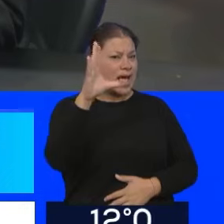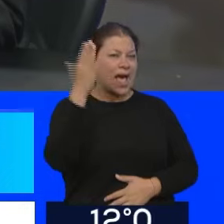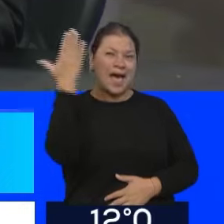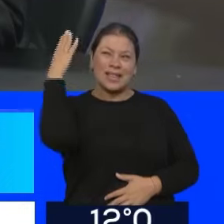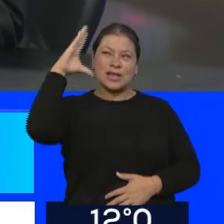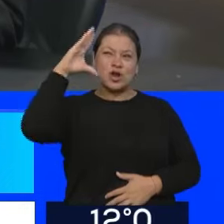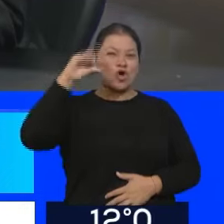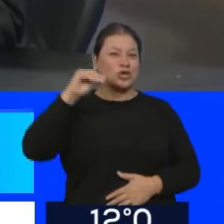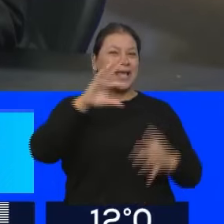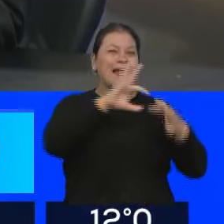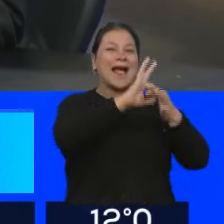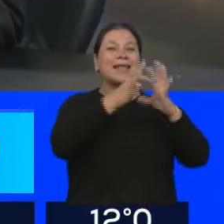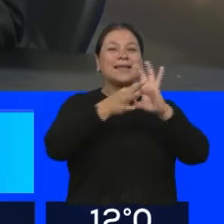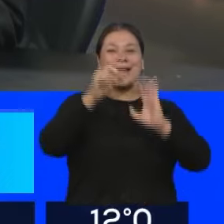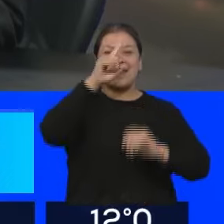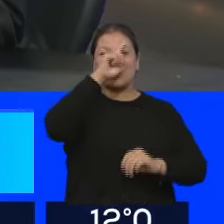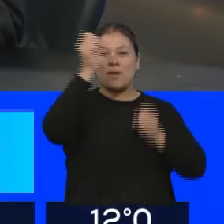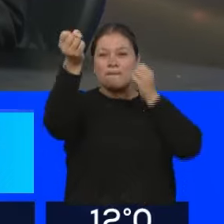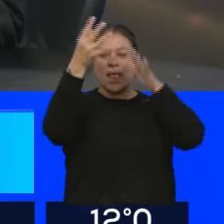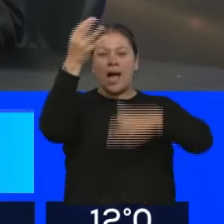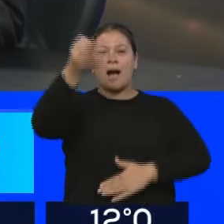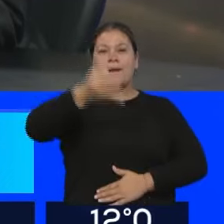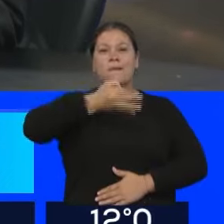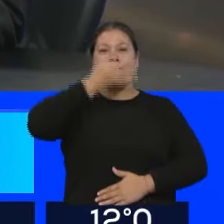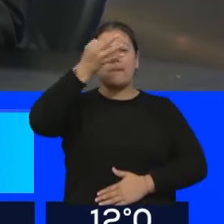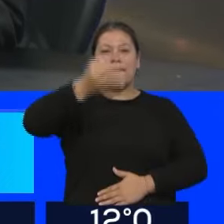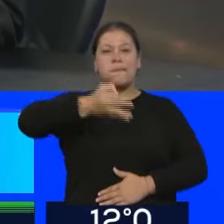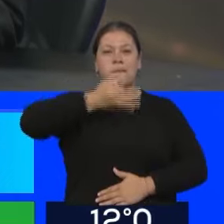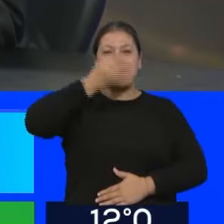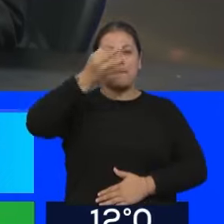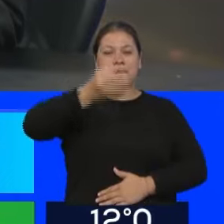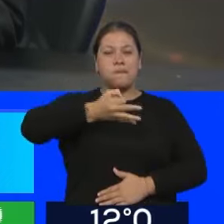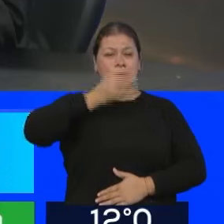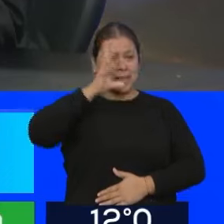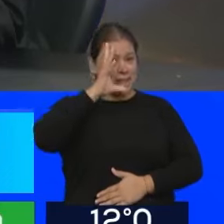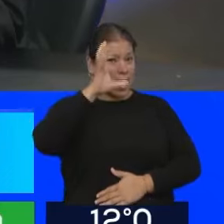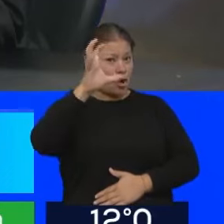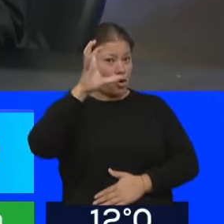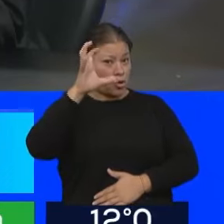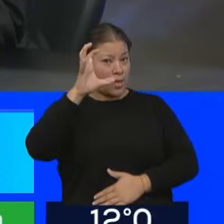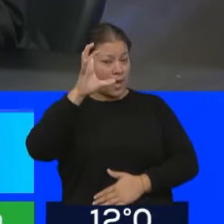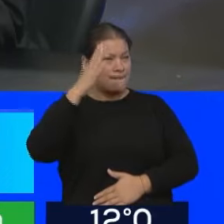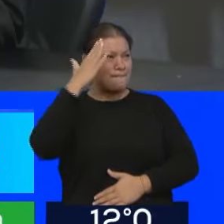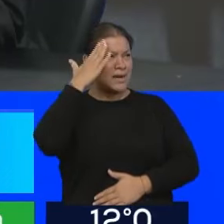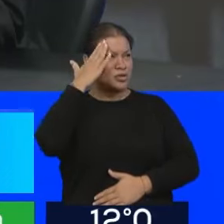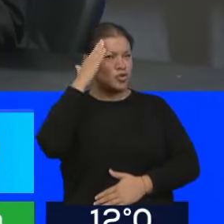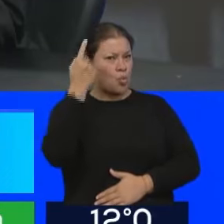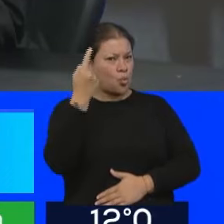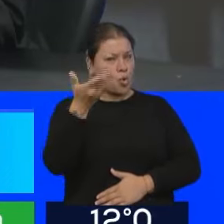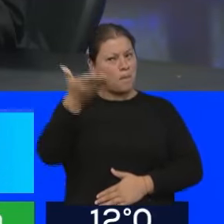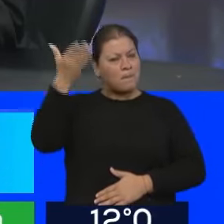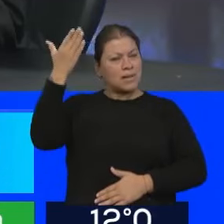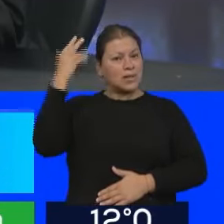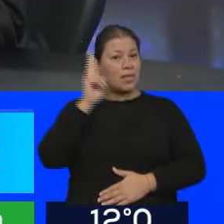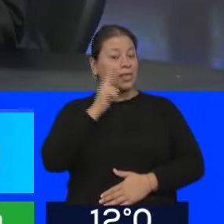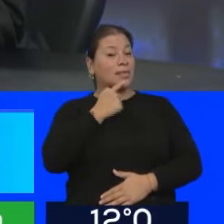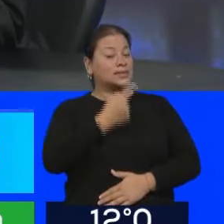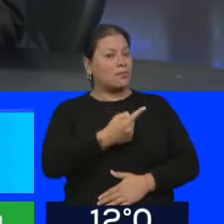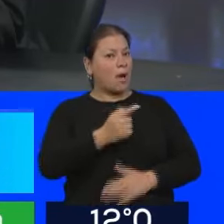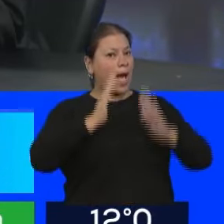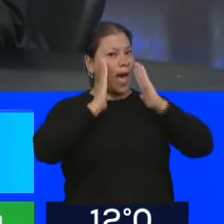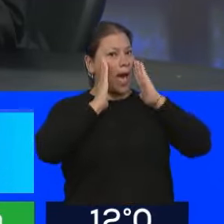cadena nacional en la apertura de sesiones ordinarias? El 1 de marzo. El 1 de marzo. Y decíamos, atenti que parece